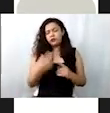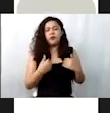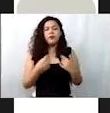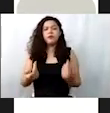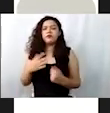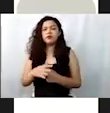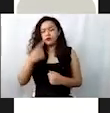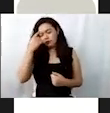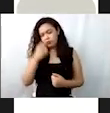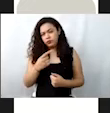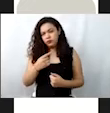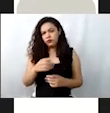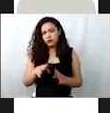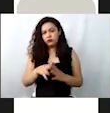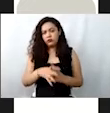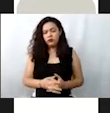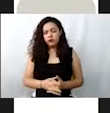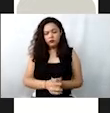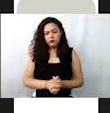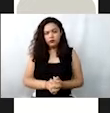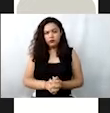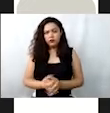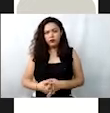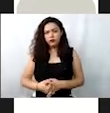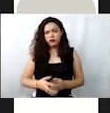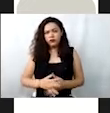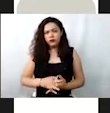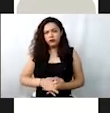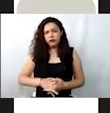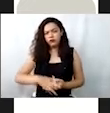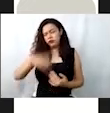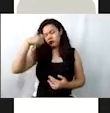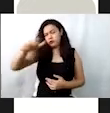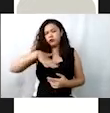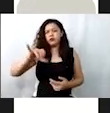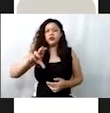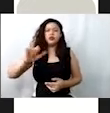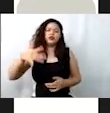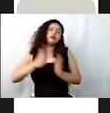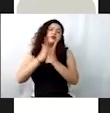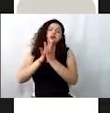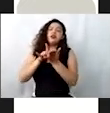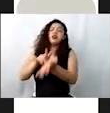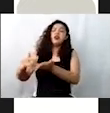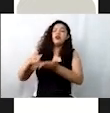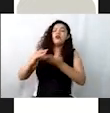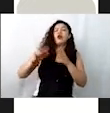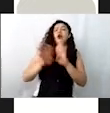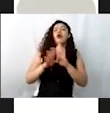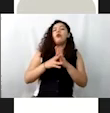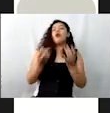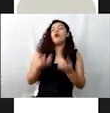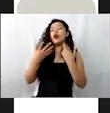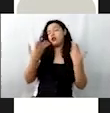se está implementando, qué tanto se está realmente involucrando la sociedad civil, qué tanto están participando en esas